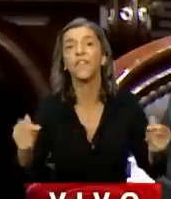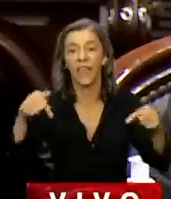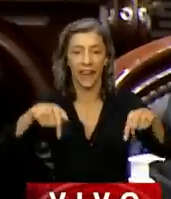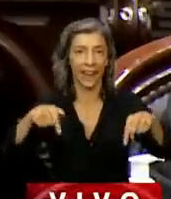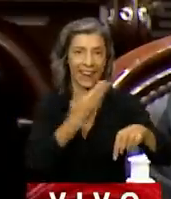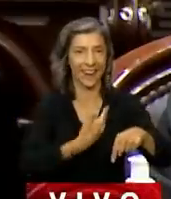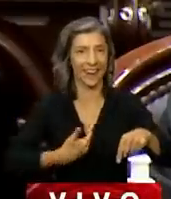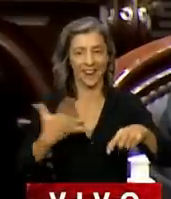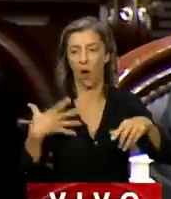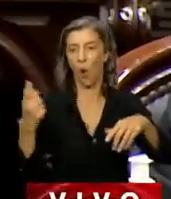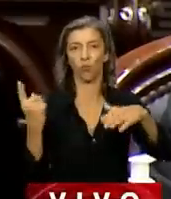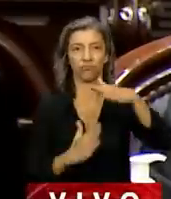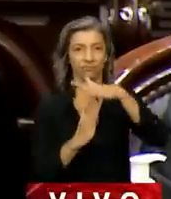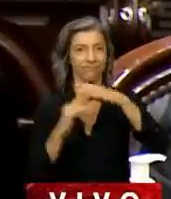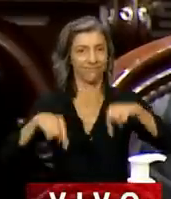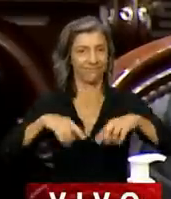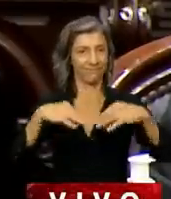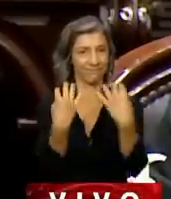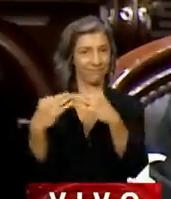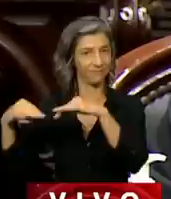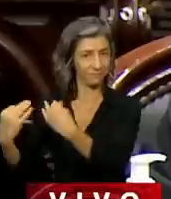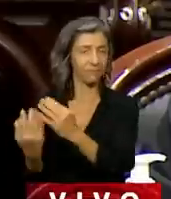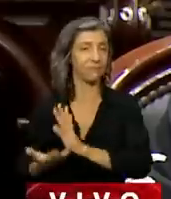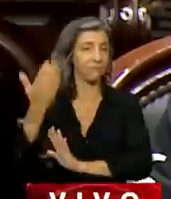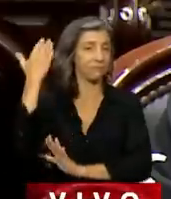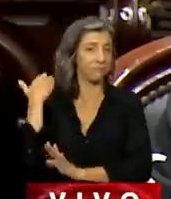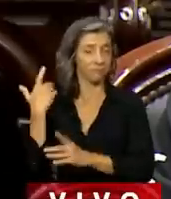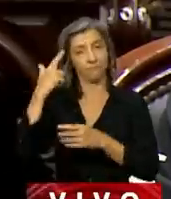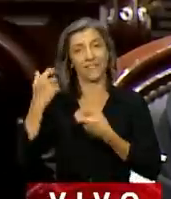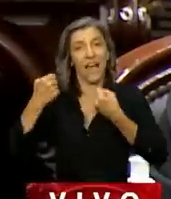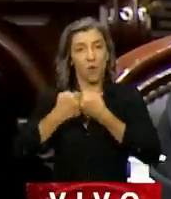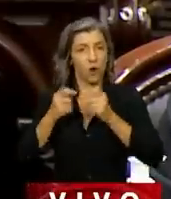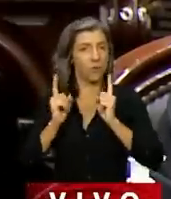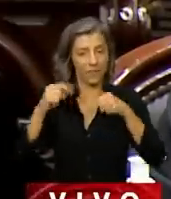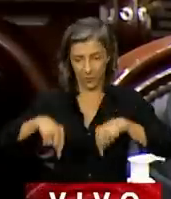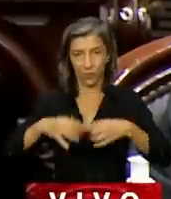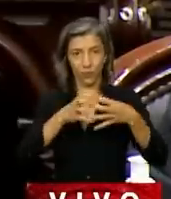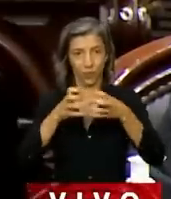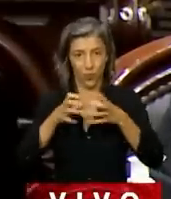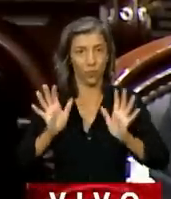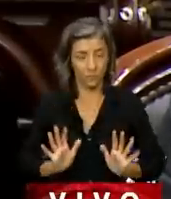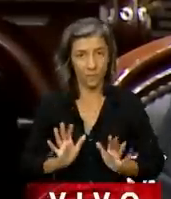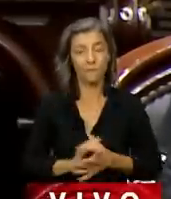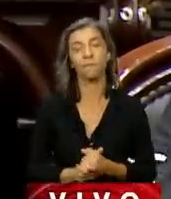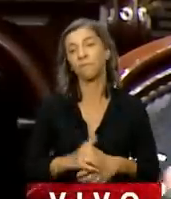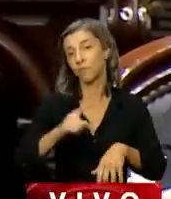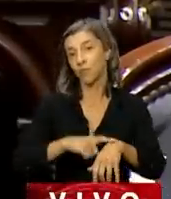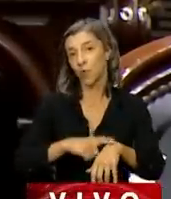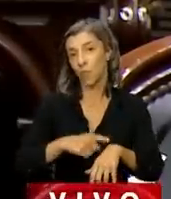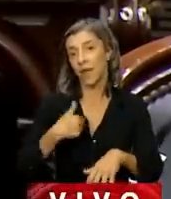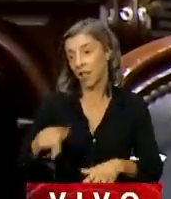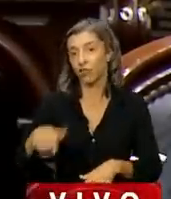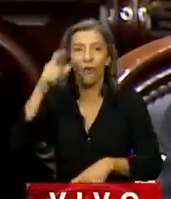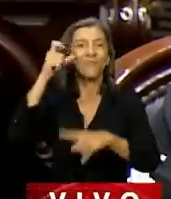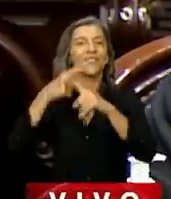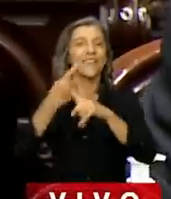parlamentarias que fueron designadas en acuerdo en esta honorable Cámara, de la cual resultó presidente el expresidente